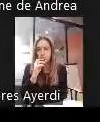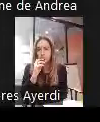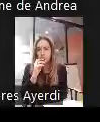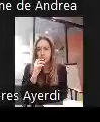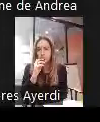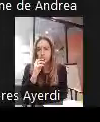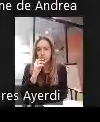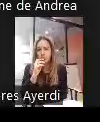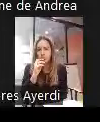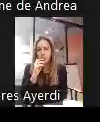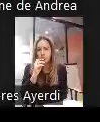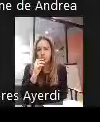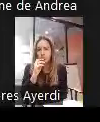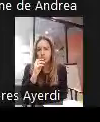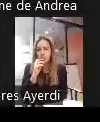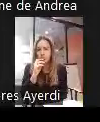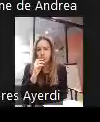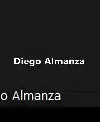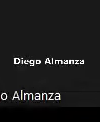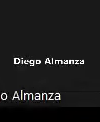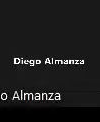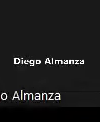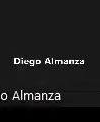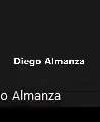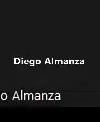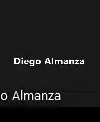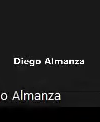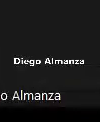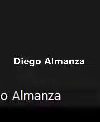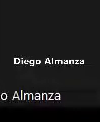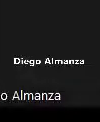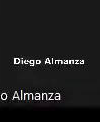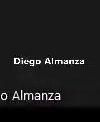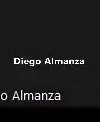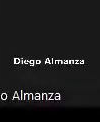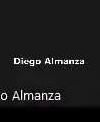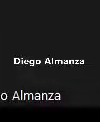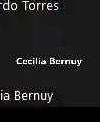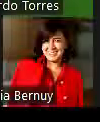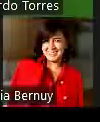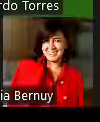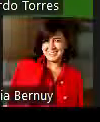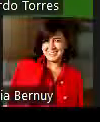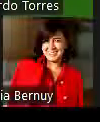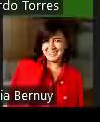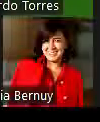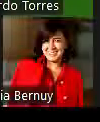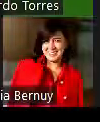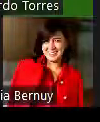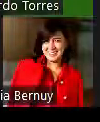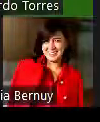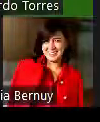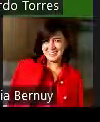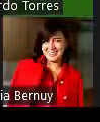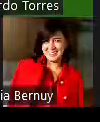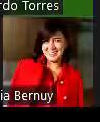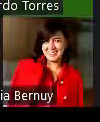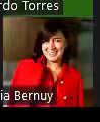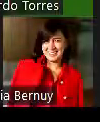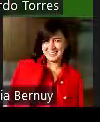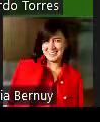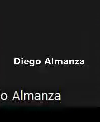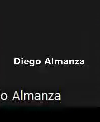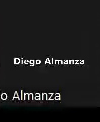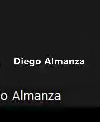está bien. Entre lo que puede llegar a ser la transformación o la resolución, bueno, Lederach dice, la resolución está muy bien, pero la